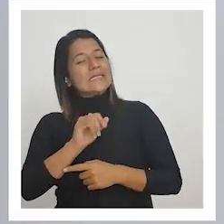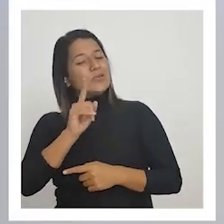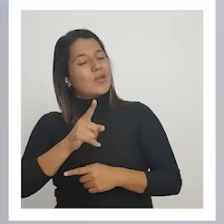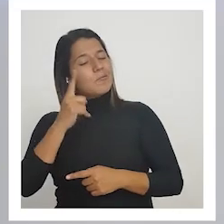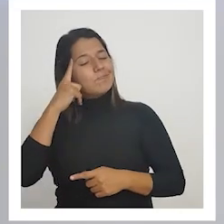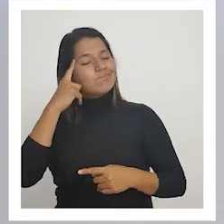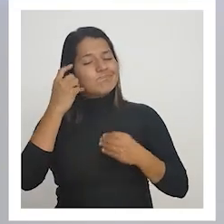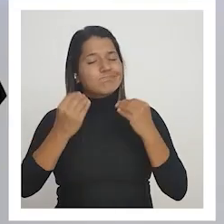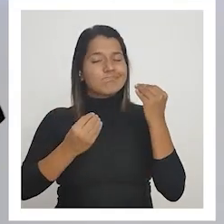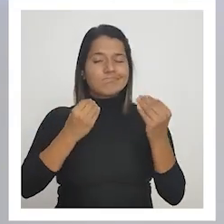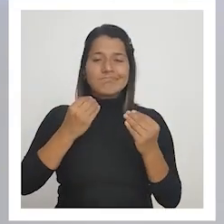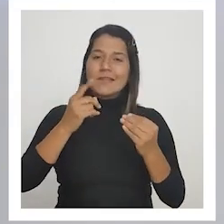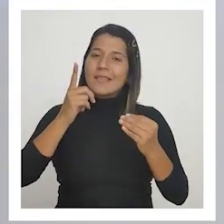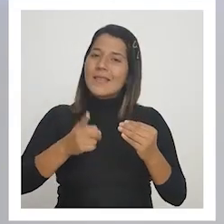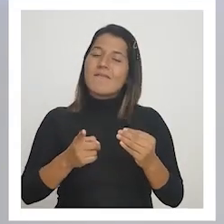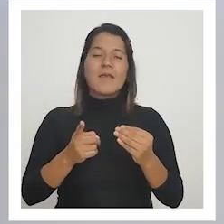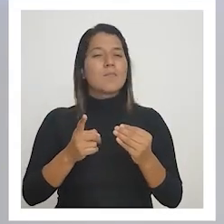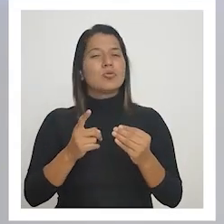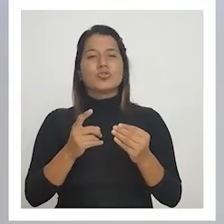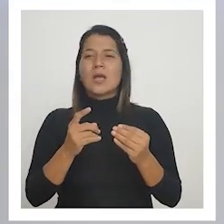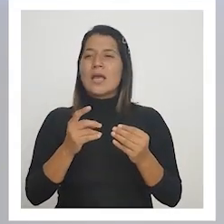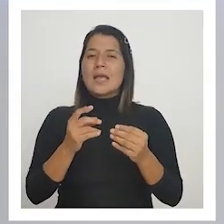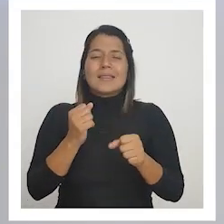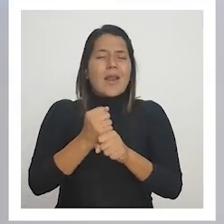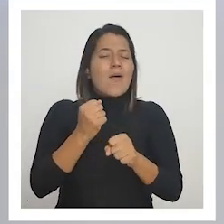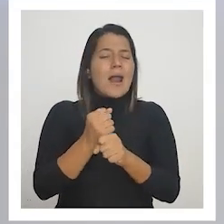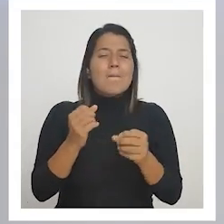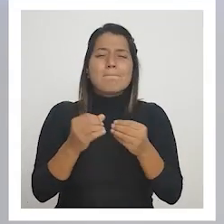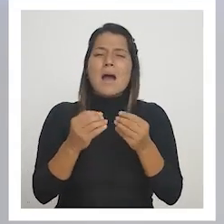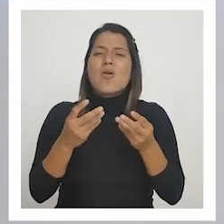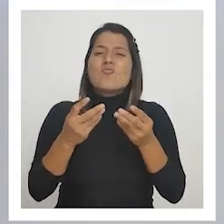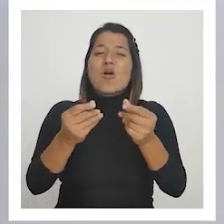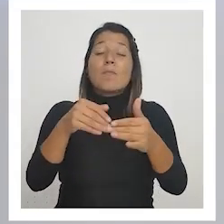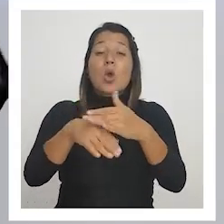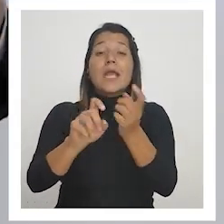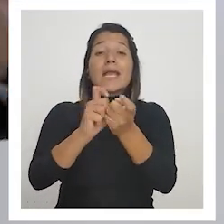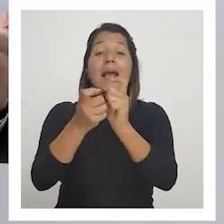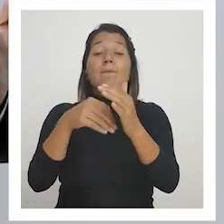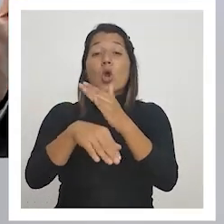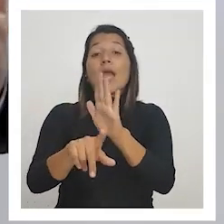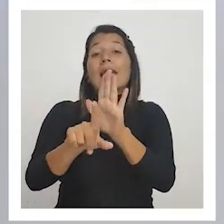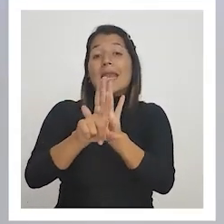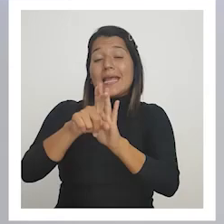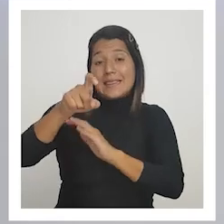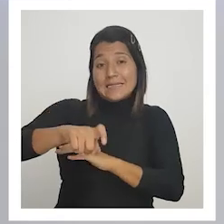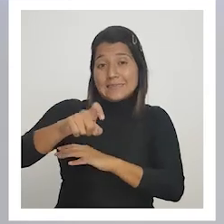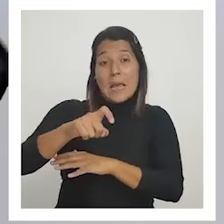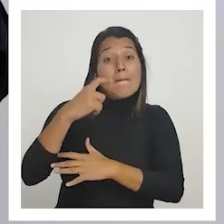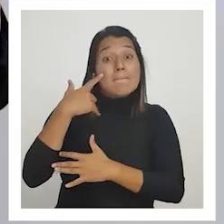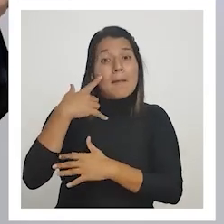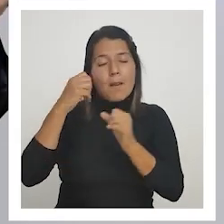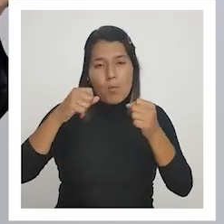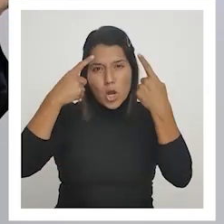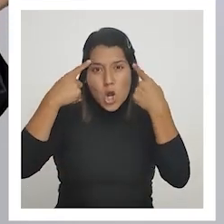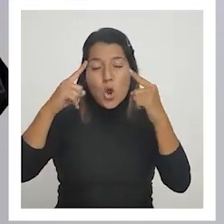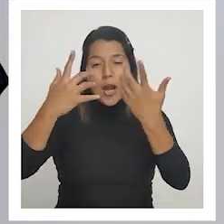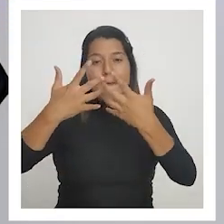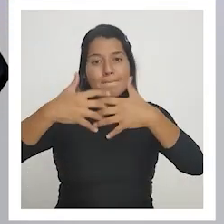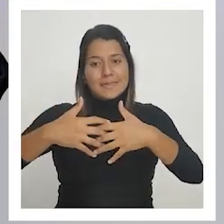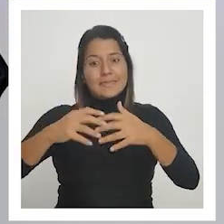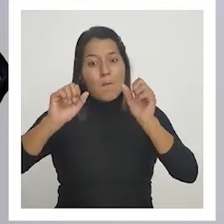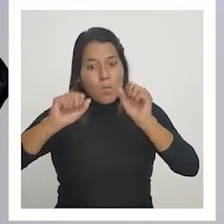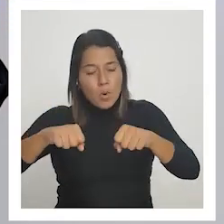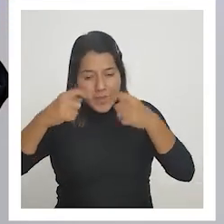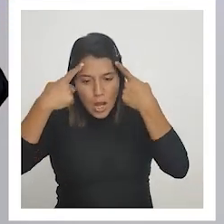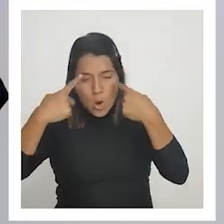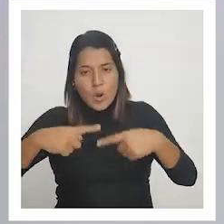que se necesitan en términos de lograr que las empresas puedan tener su formalización desde el punto de vista de las reformas